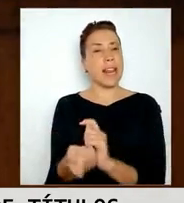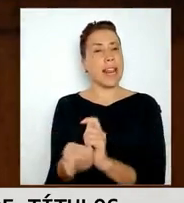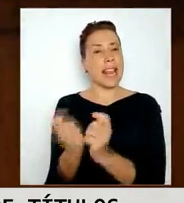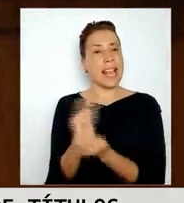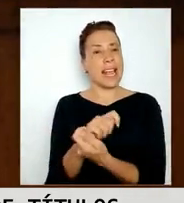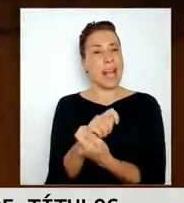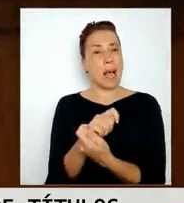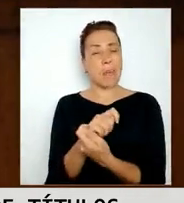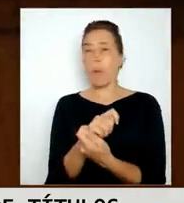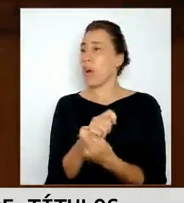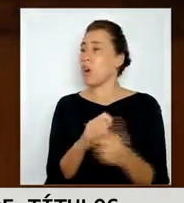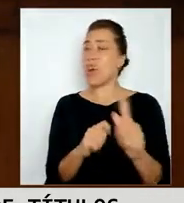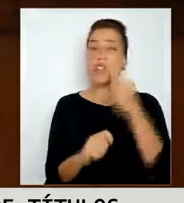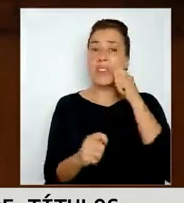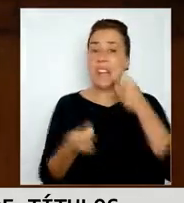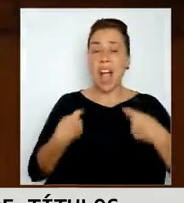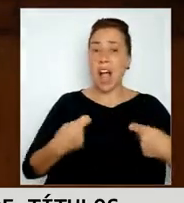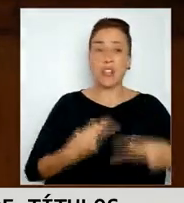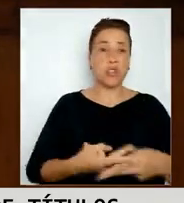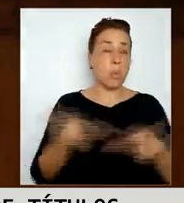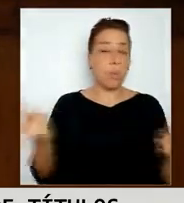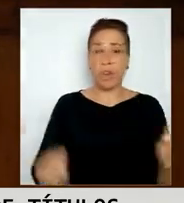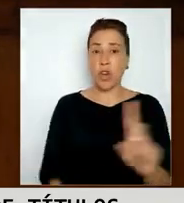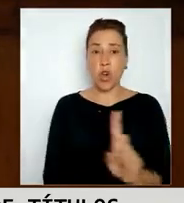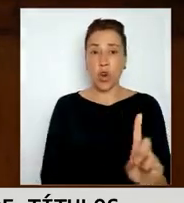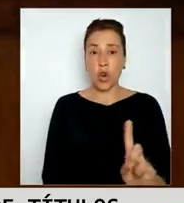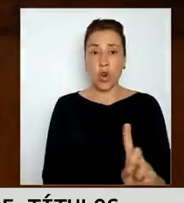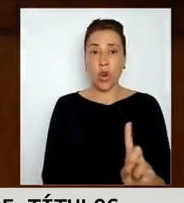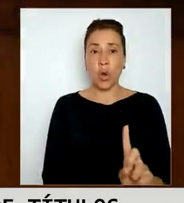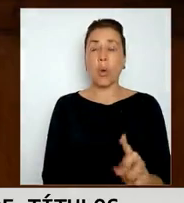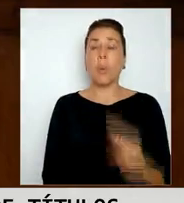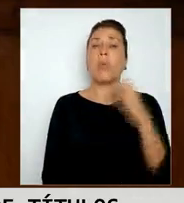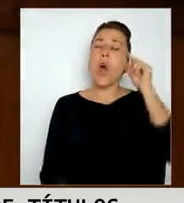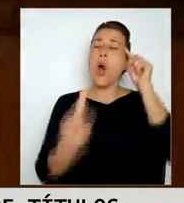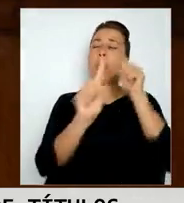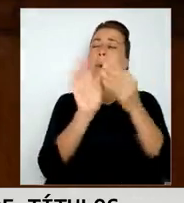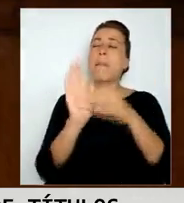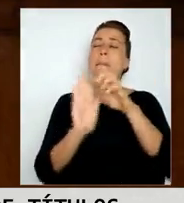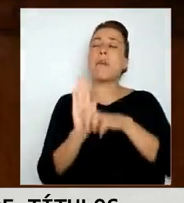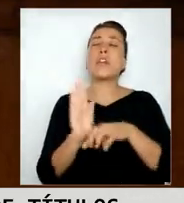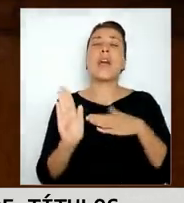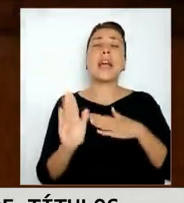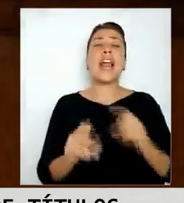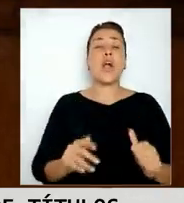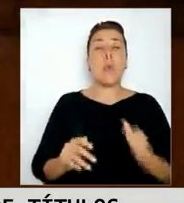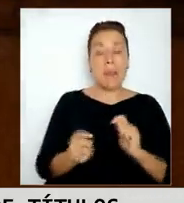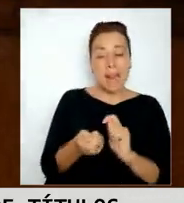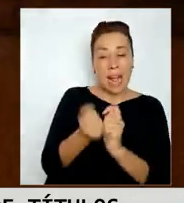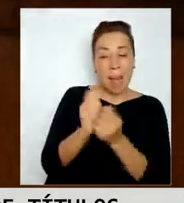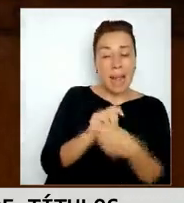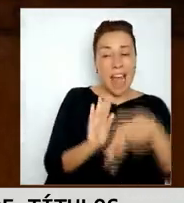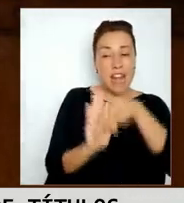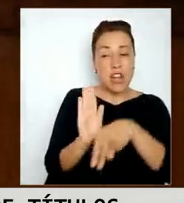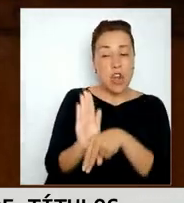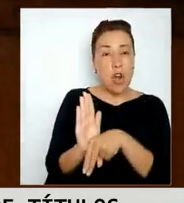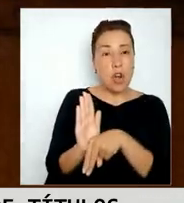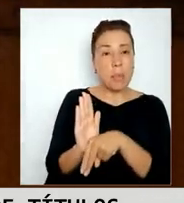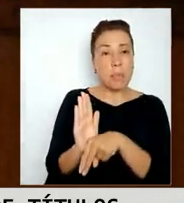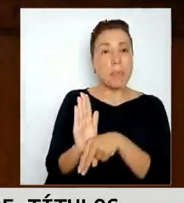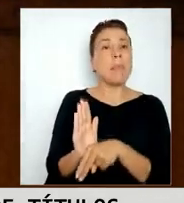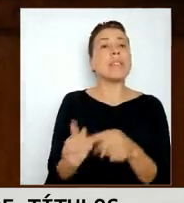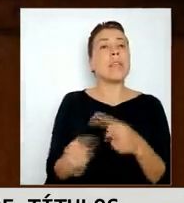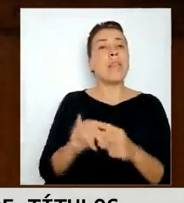gasto público toda vez que la intención del proyecto era ajustar la normativa vigente a la jurisprudencia mayoritaria de los tribunales